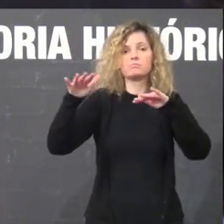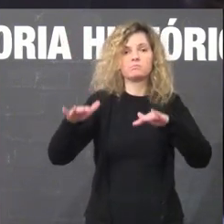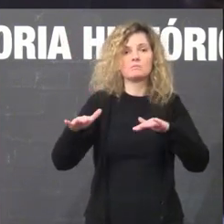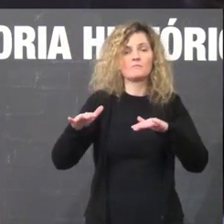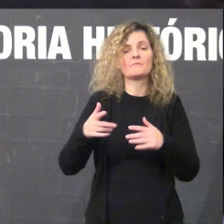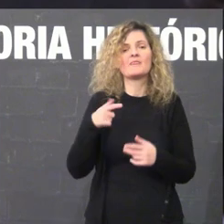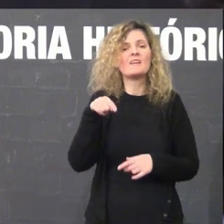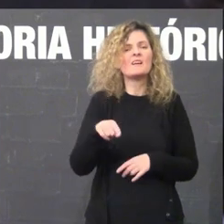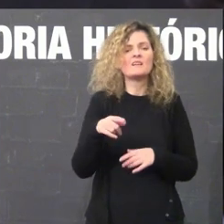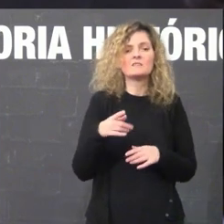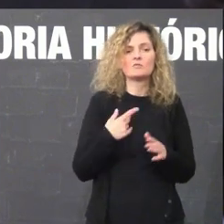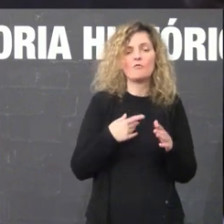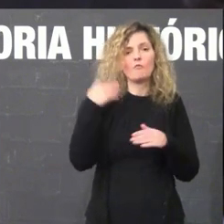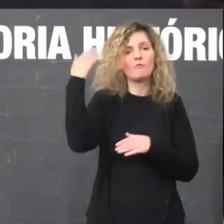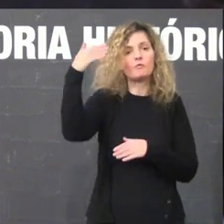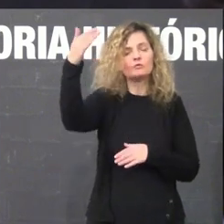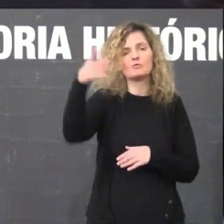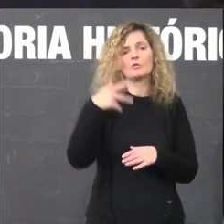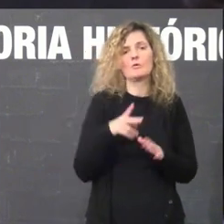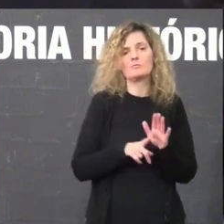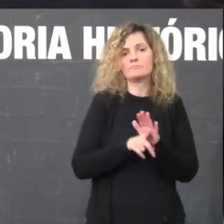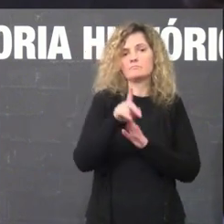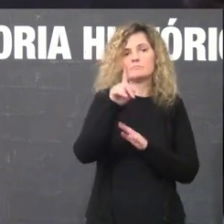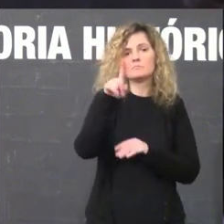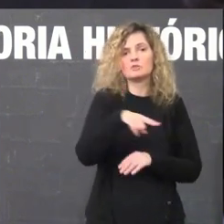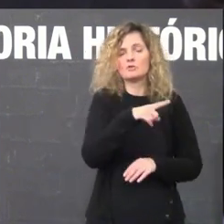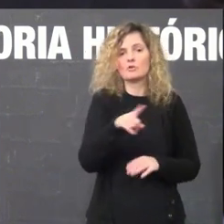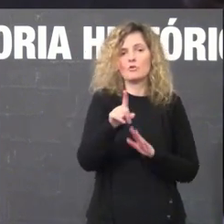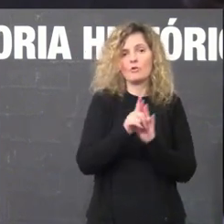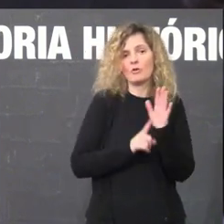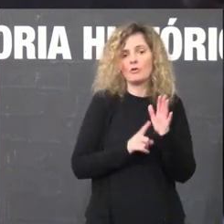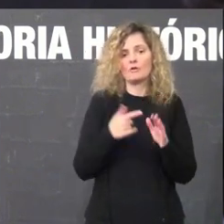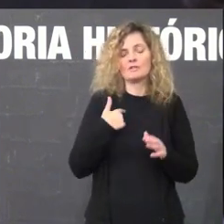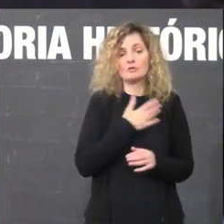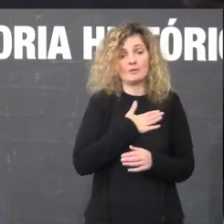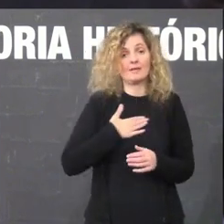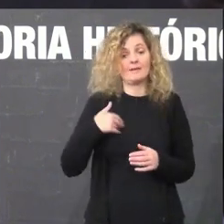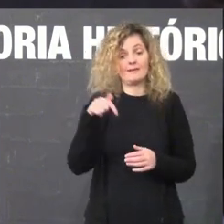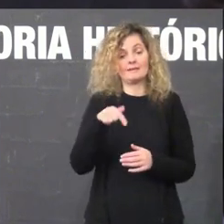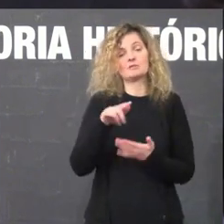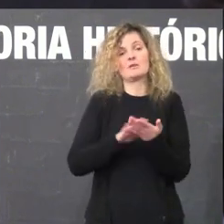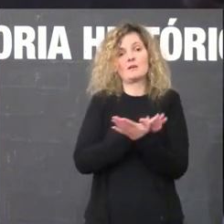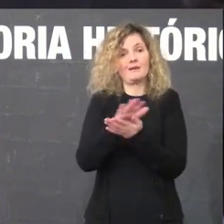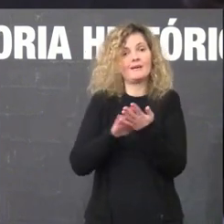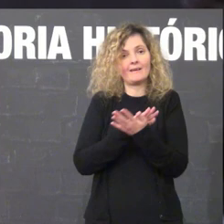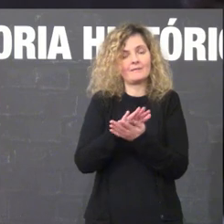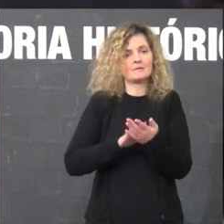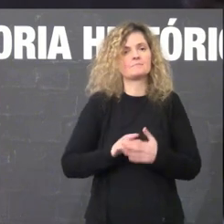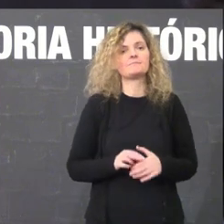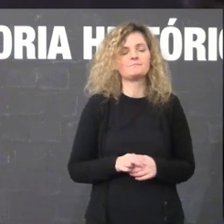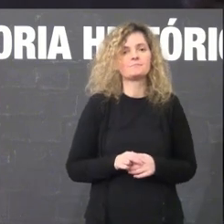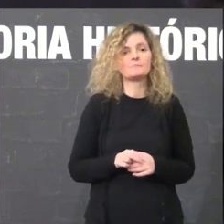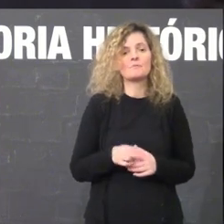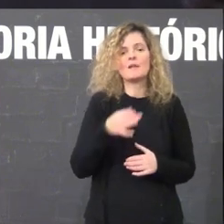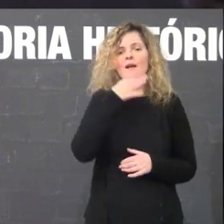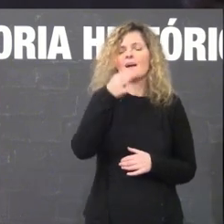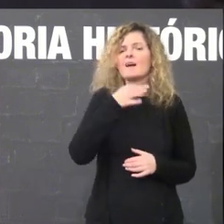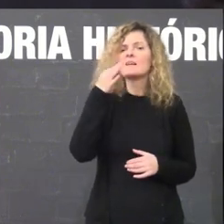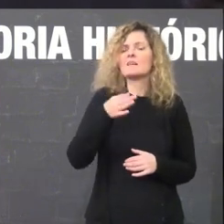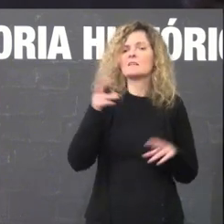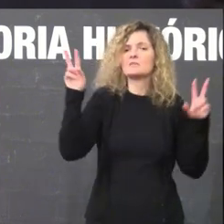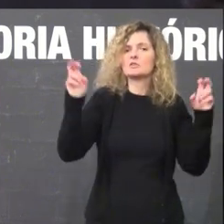ese terminante de cara al futuro y eso era de lo que yo quería hablar cuál sea el relato